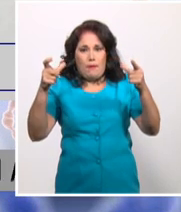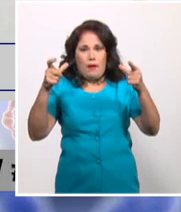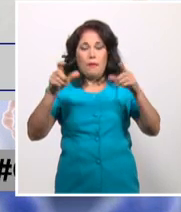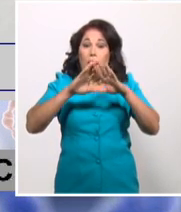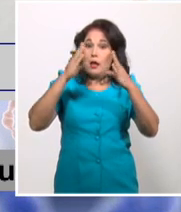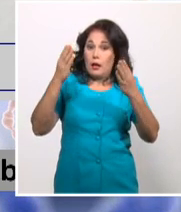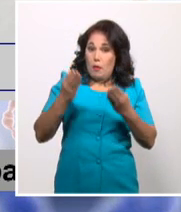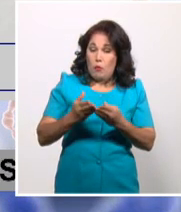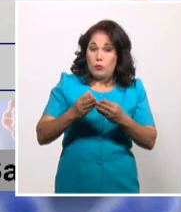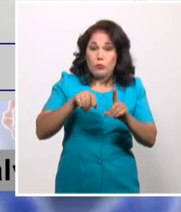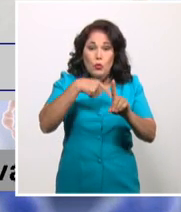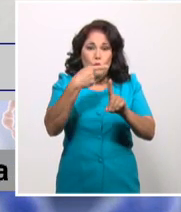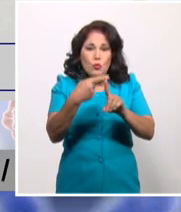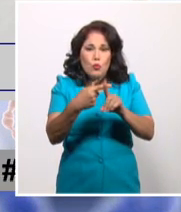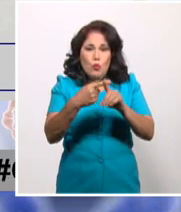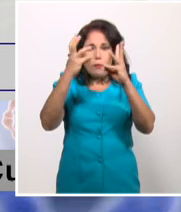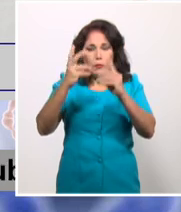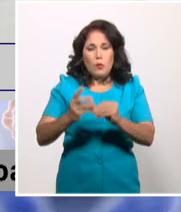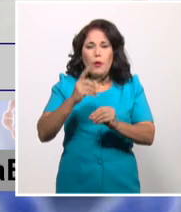que suman ya la cifra de